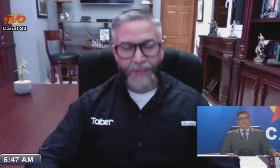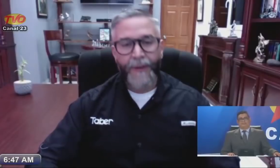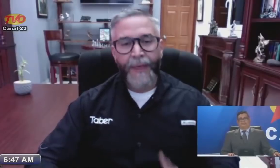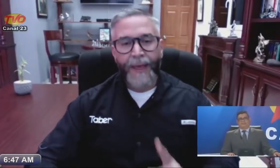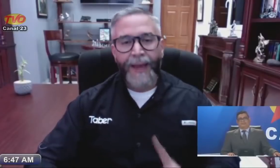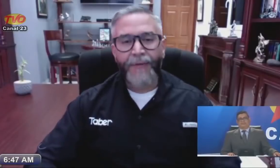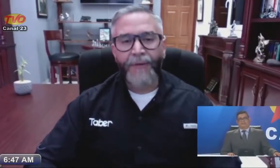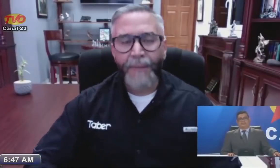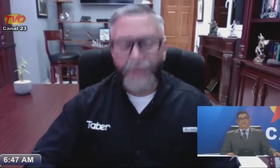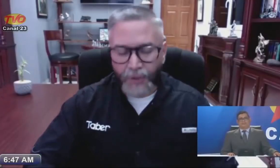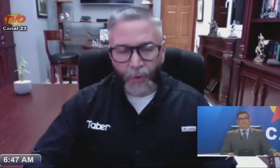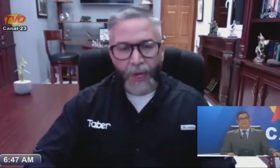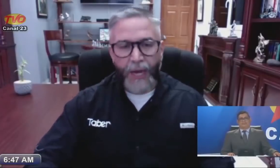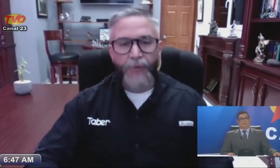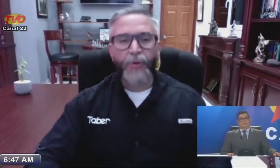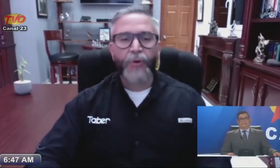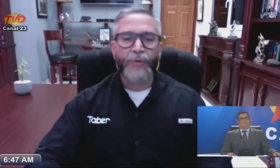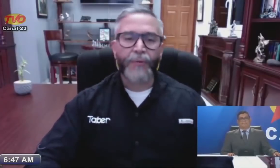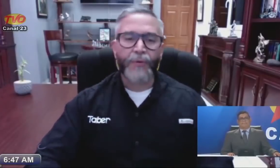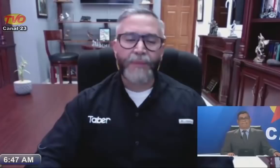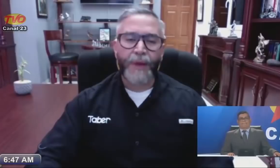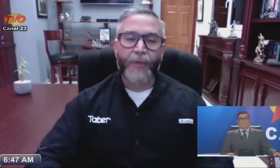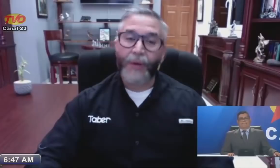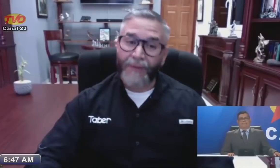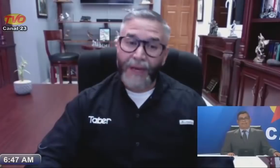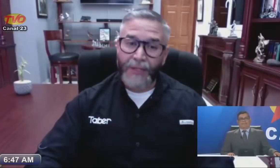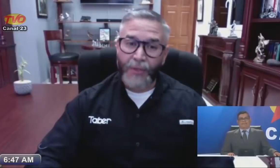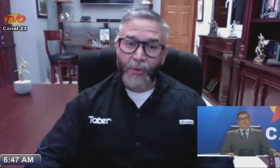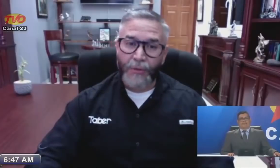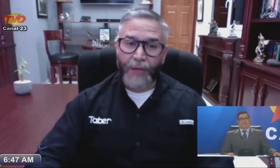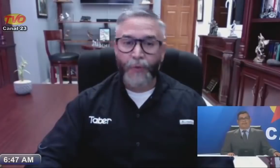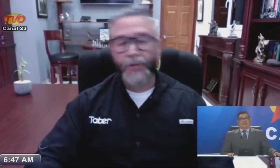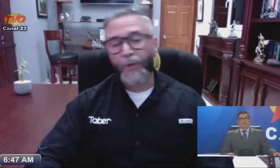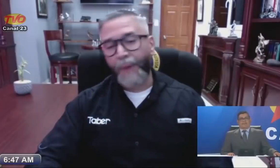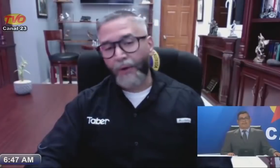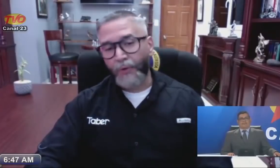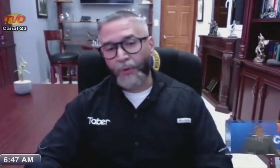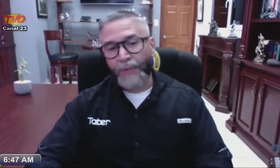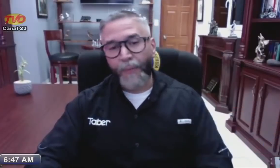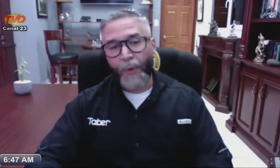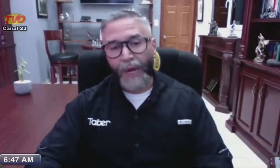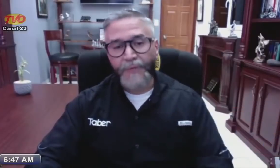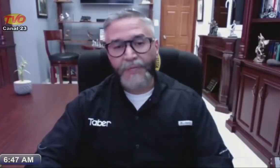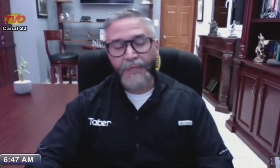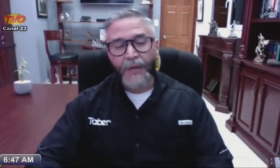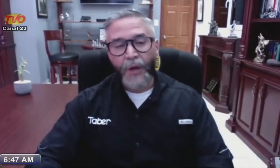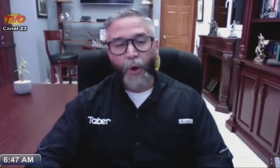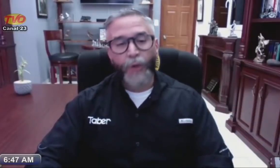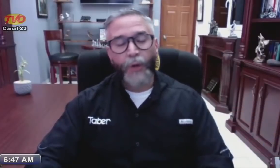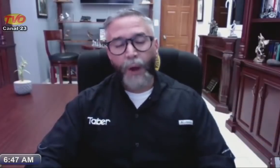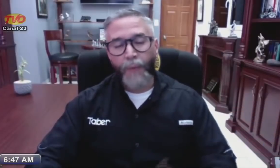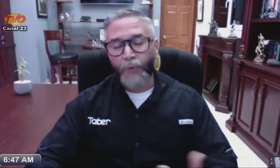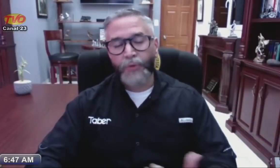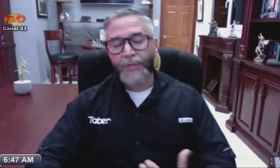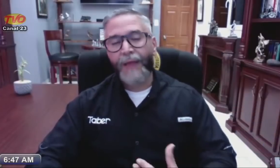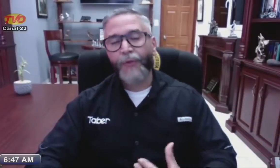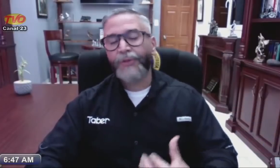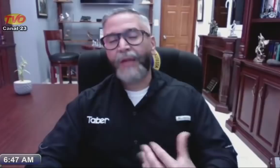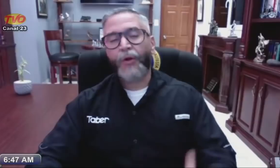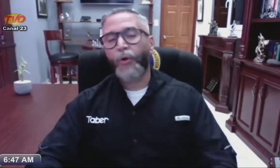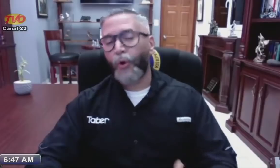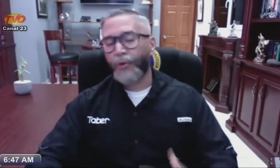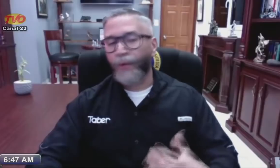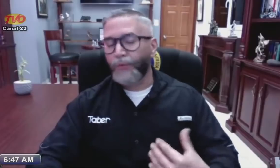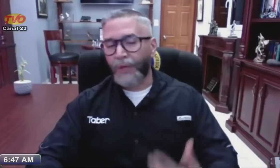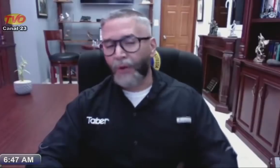cosas la biblia menciona en uno de los libros llamado revelación traducido para nosotros apocalipsis con el cual muchos han dado